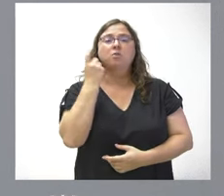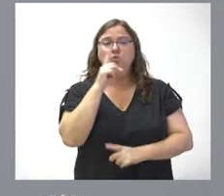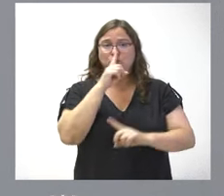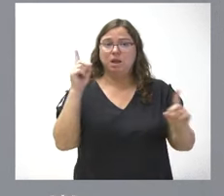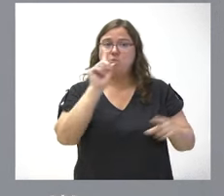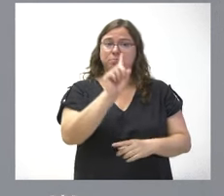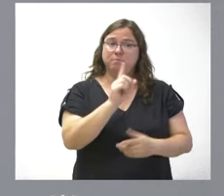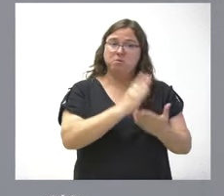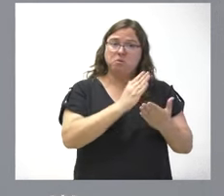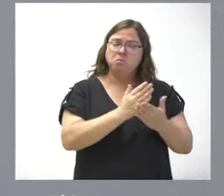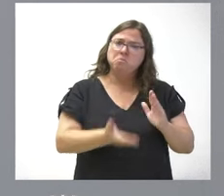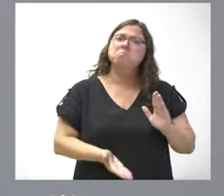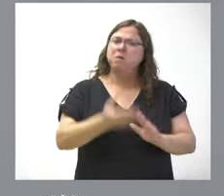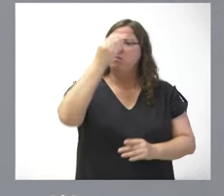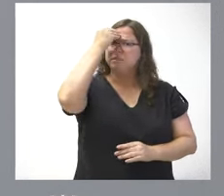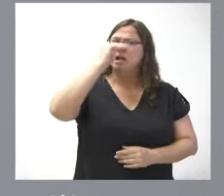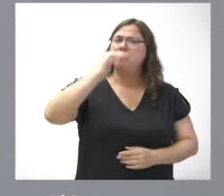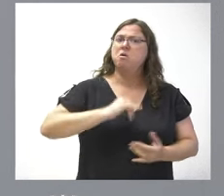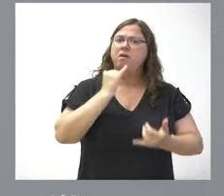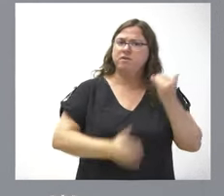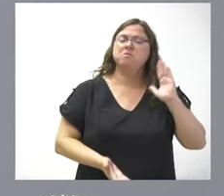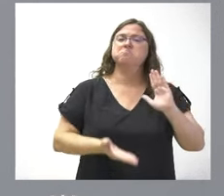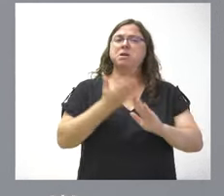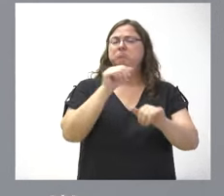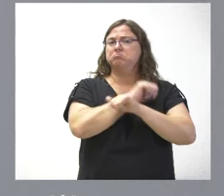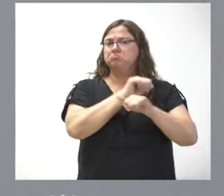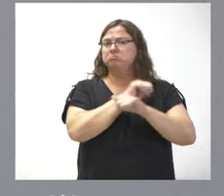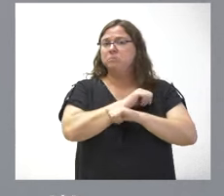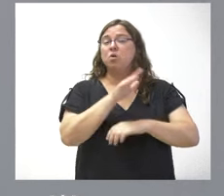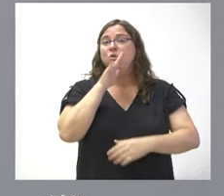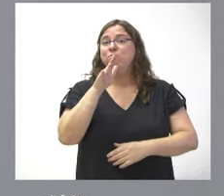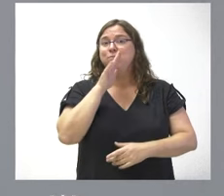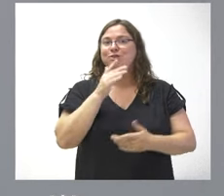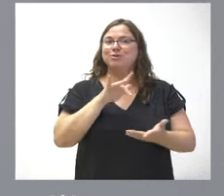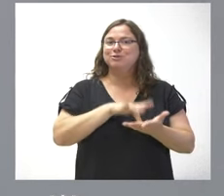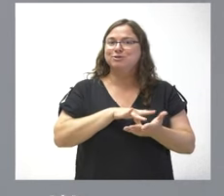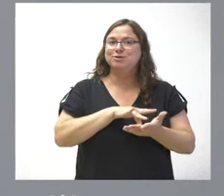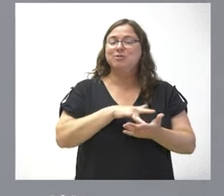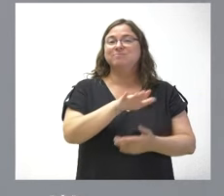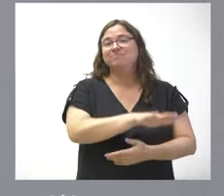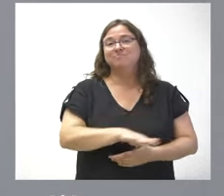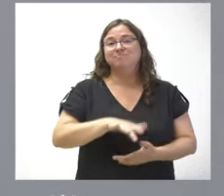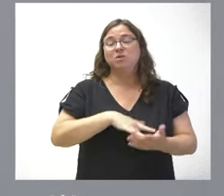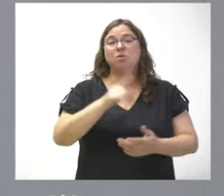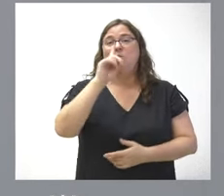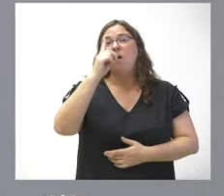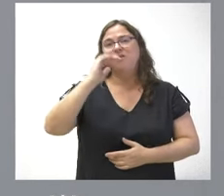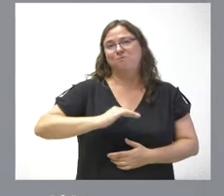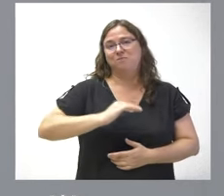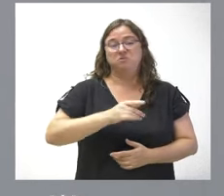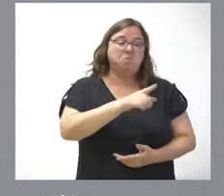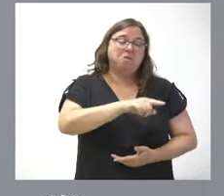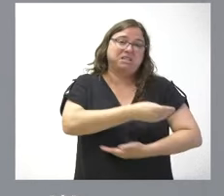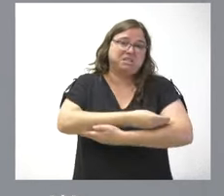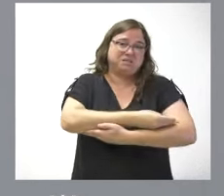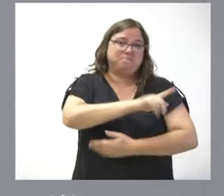curso es incluso mayor del que pensábamos en nuestras expectativas como consecuencia de que estamos hablando de niños que no han cumplido el año estamos hablando de meses